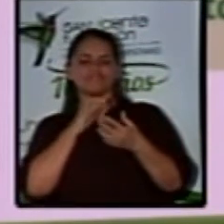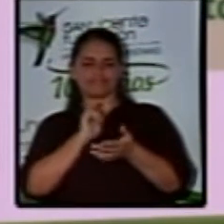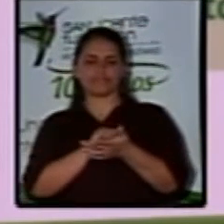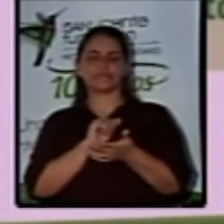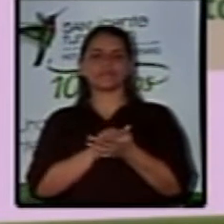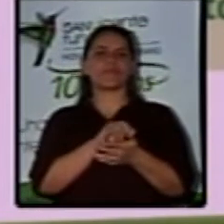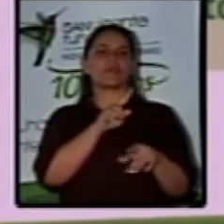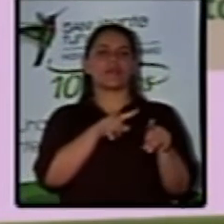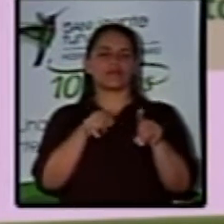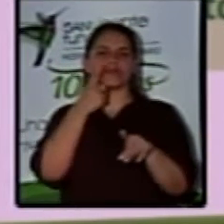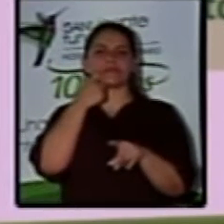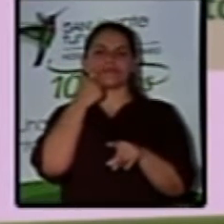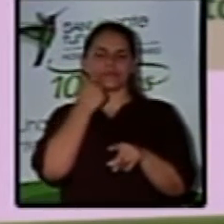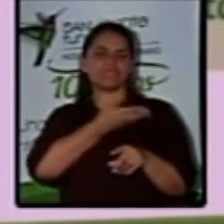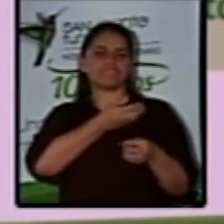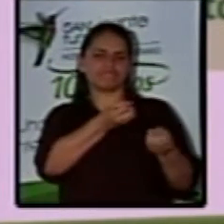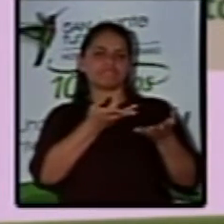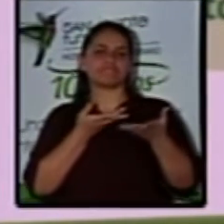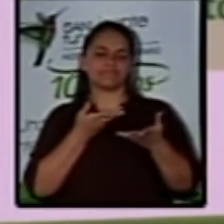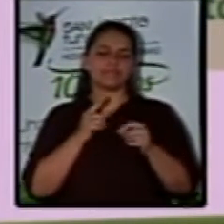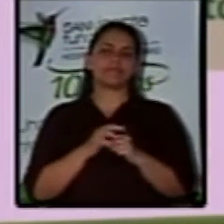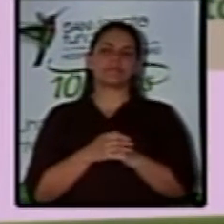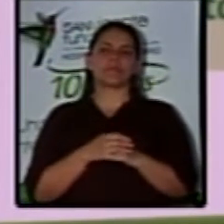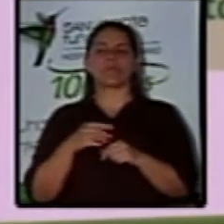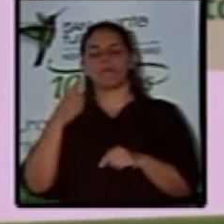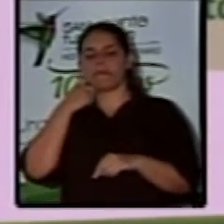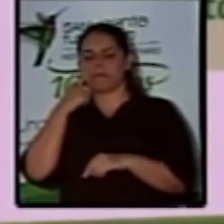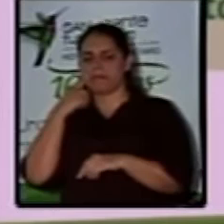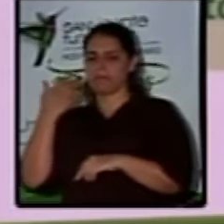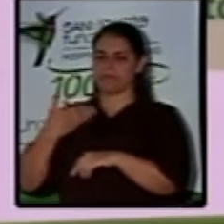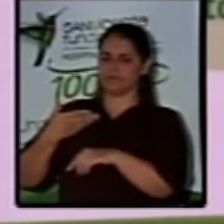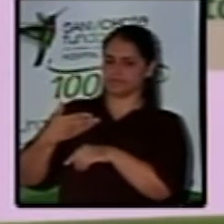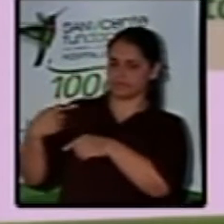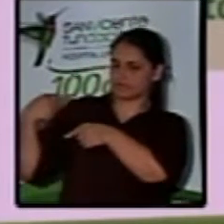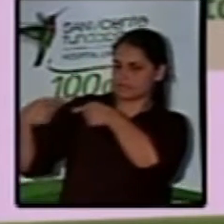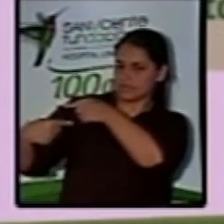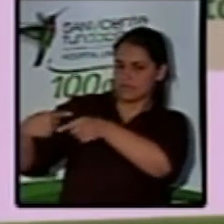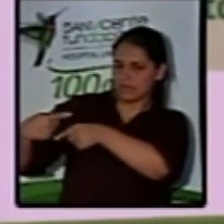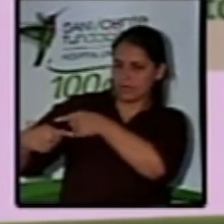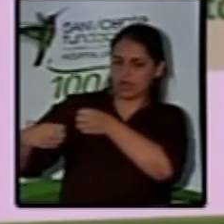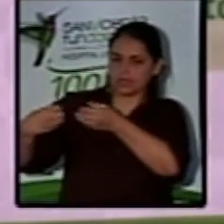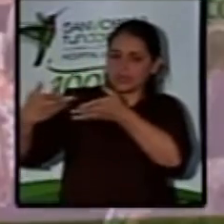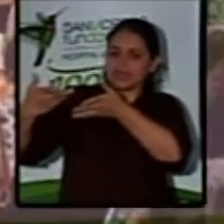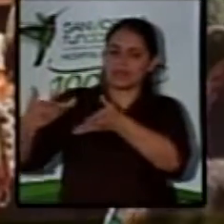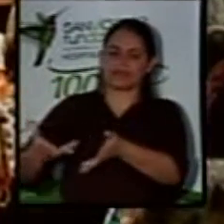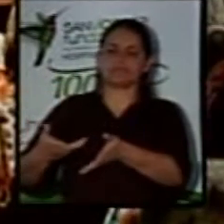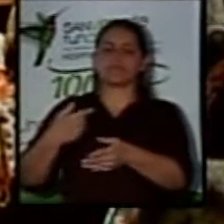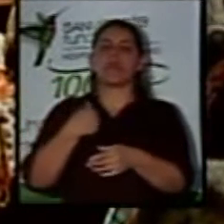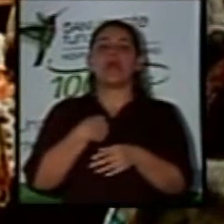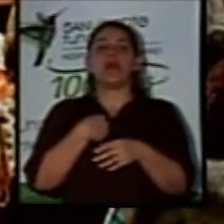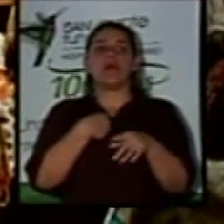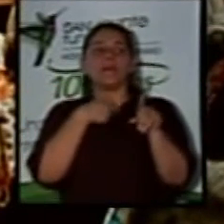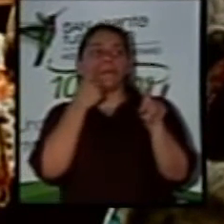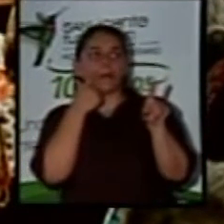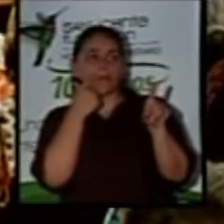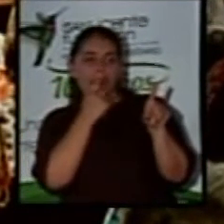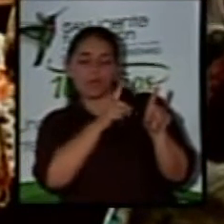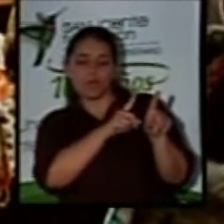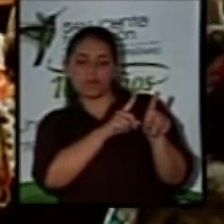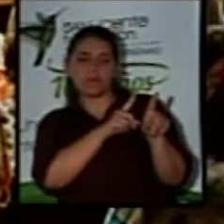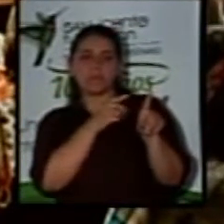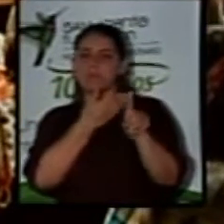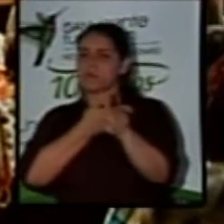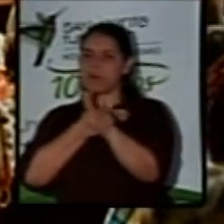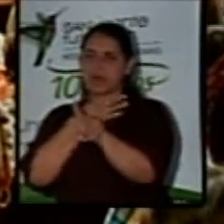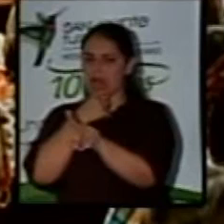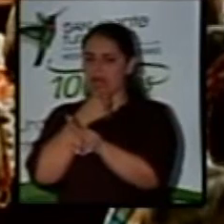de las veces de padecer las varices. Si un solo de los padres tiene varices, en un 25% de los hombres